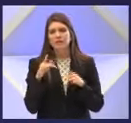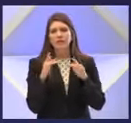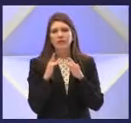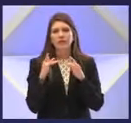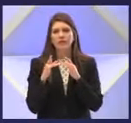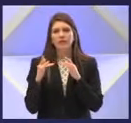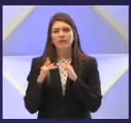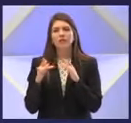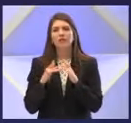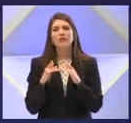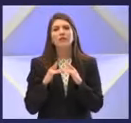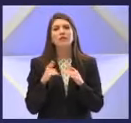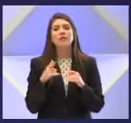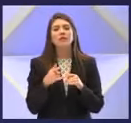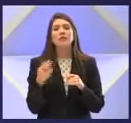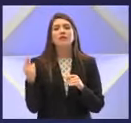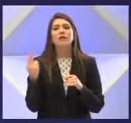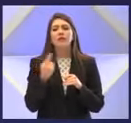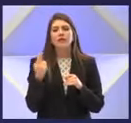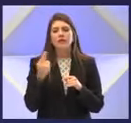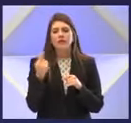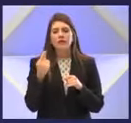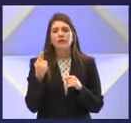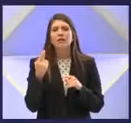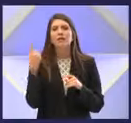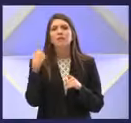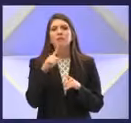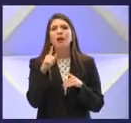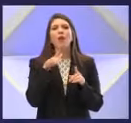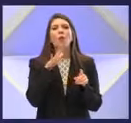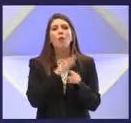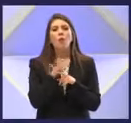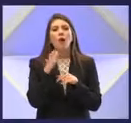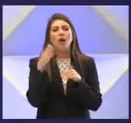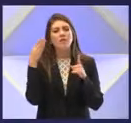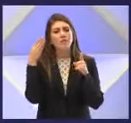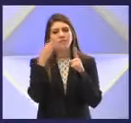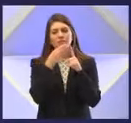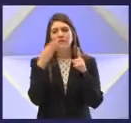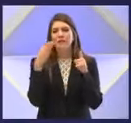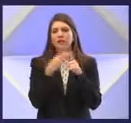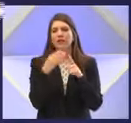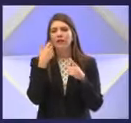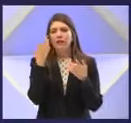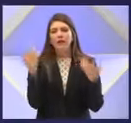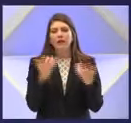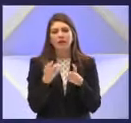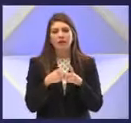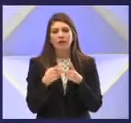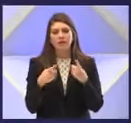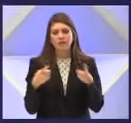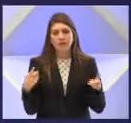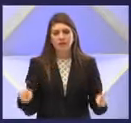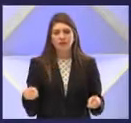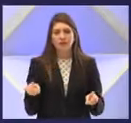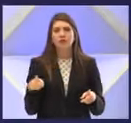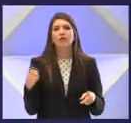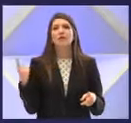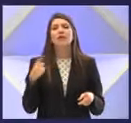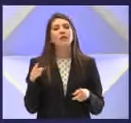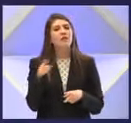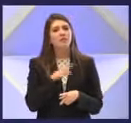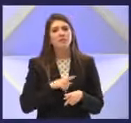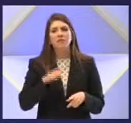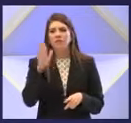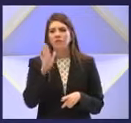acerquen hacia las metas del desarrollo sostenible que me temo no vamos a